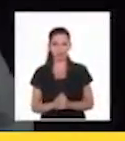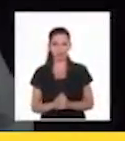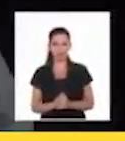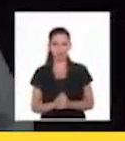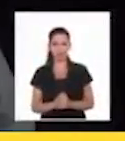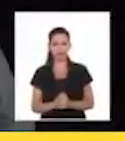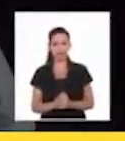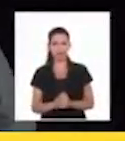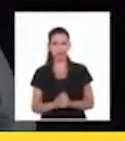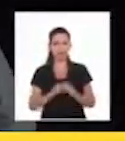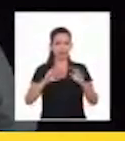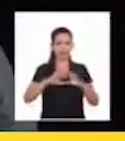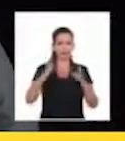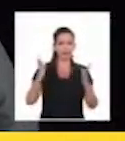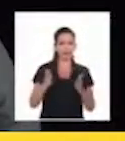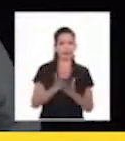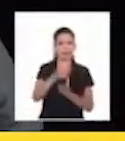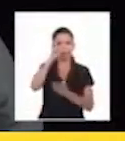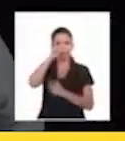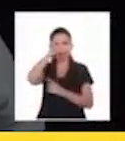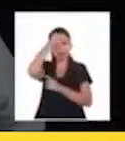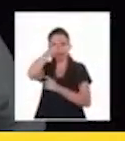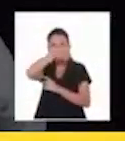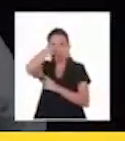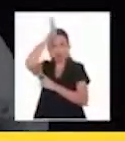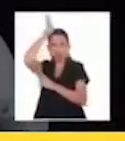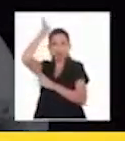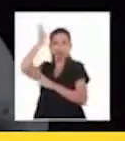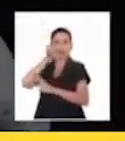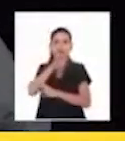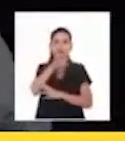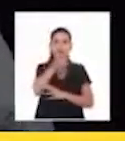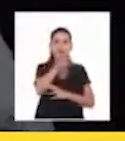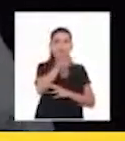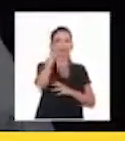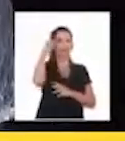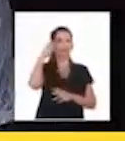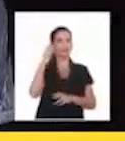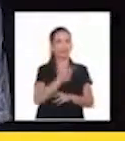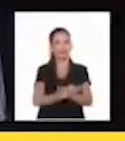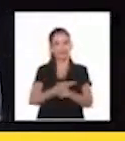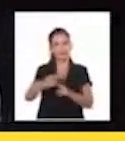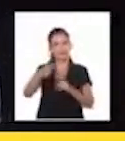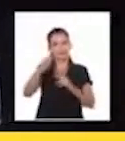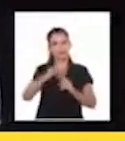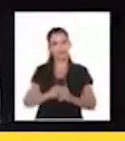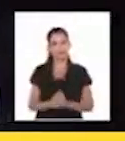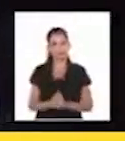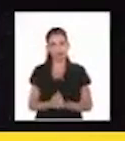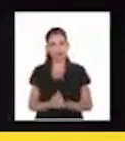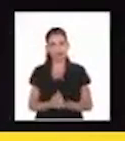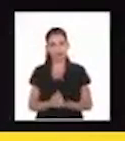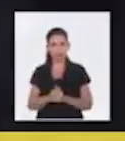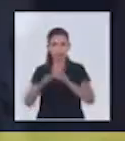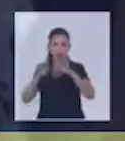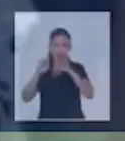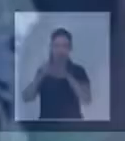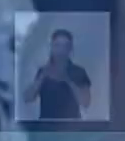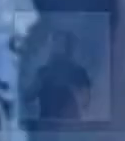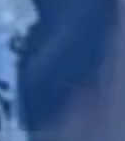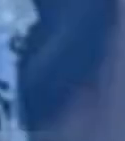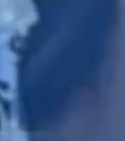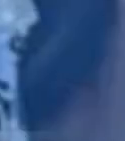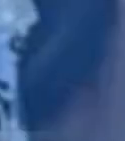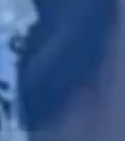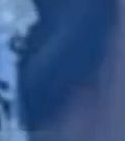ella va a poder seguir aplaudiendo tu miseria y viajando a Estados Unidos mientras tú